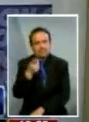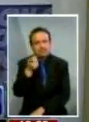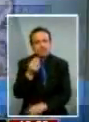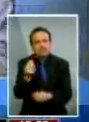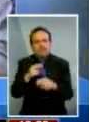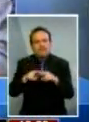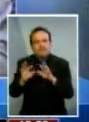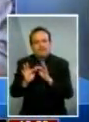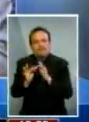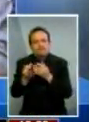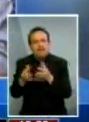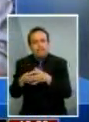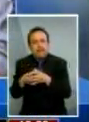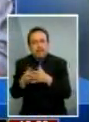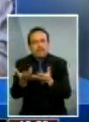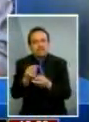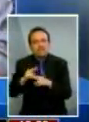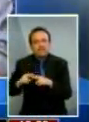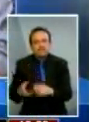hacer como familia?